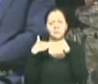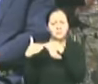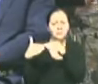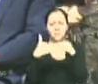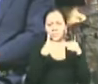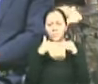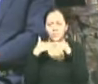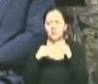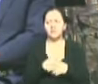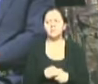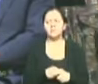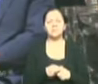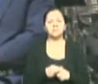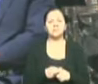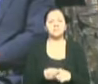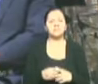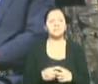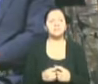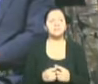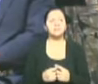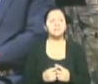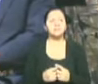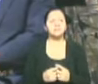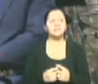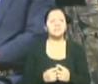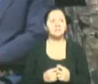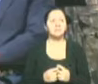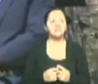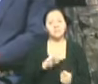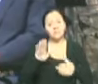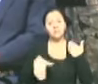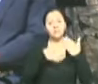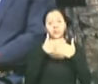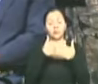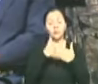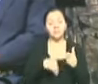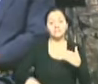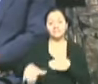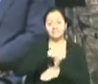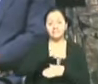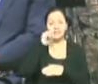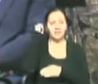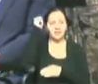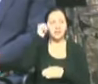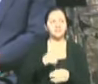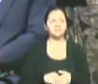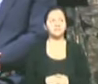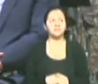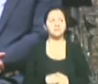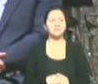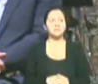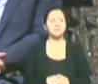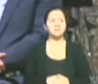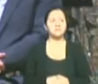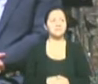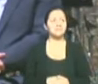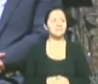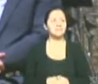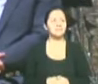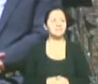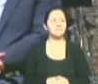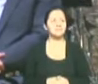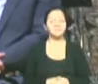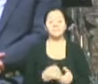equitativa, más igualitaria para todas y para todos. Hoy,